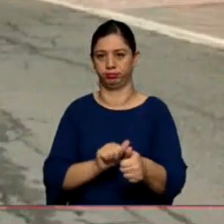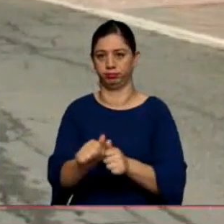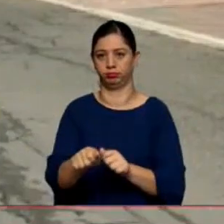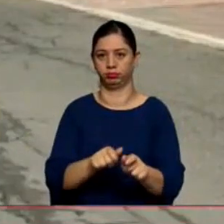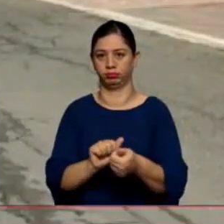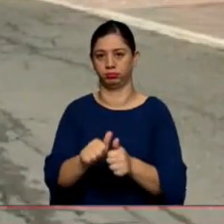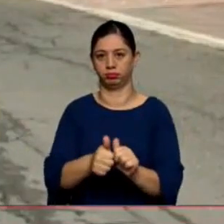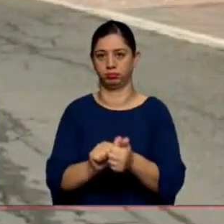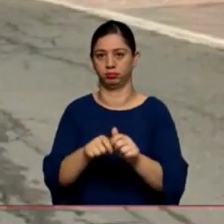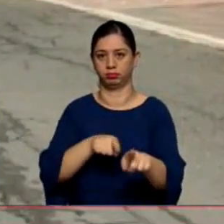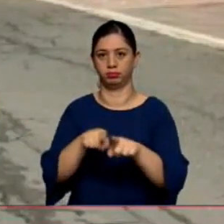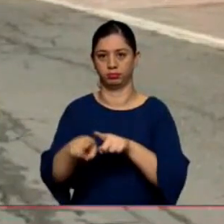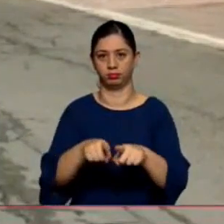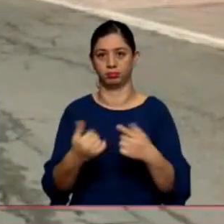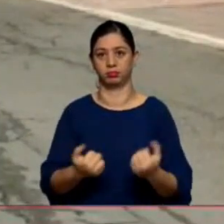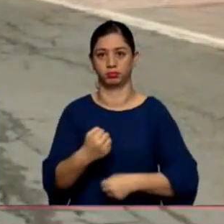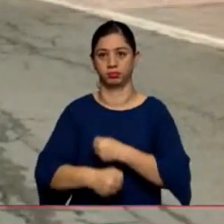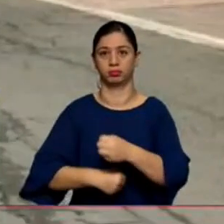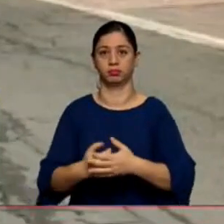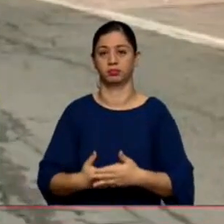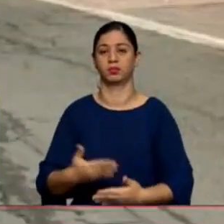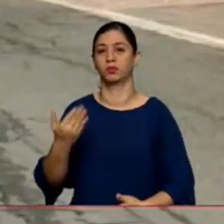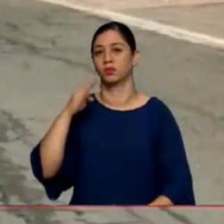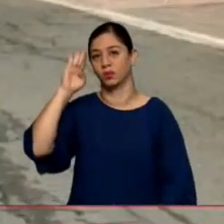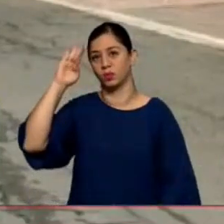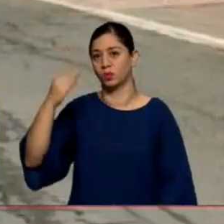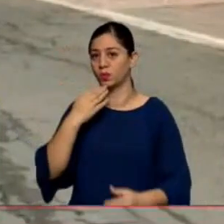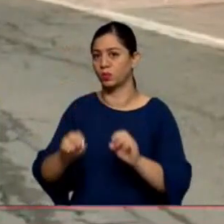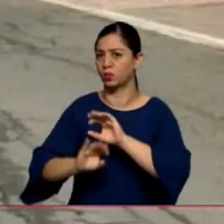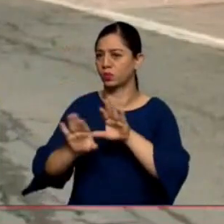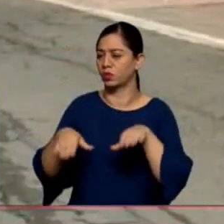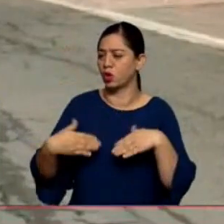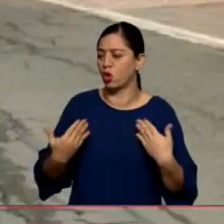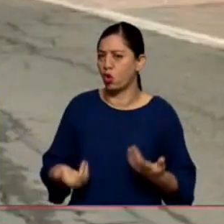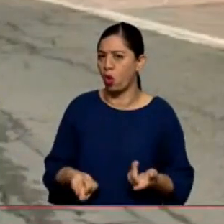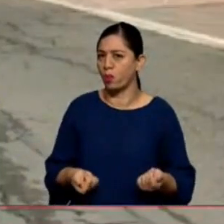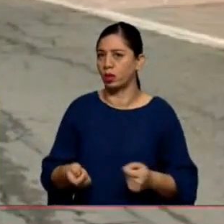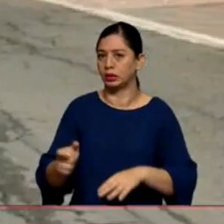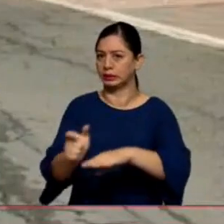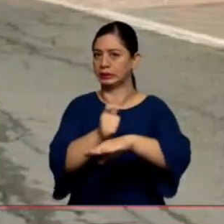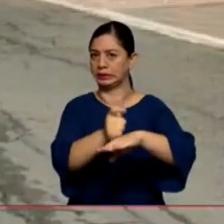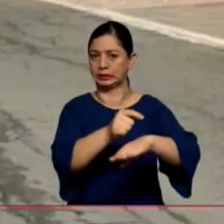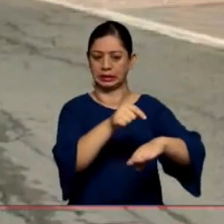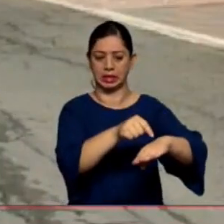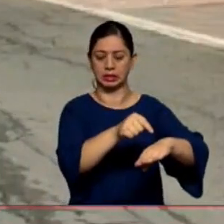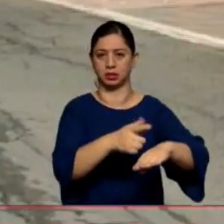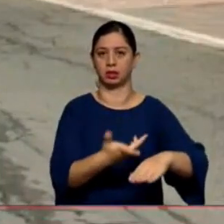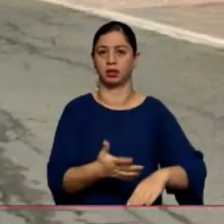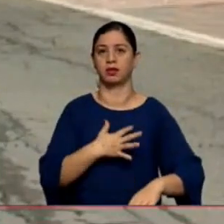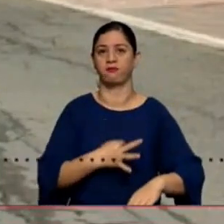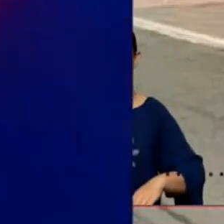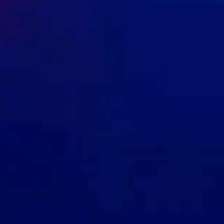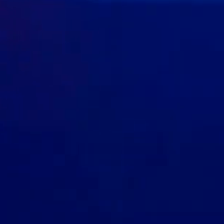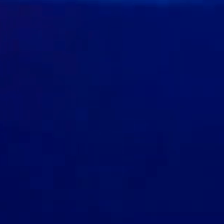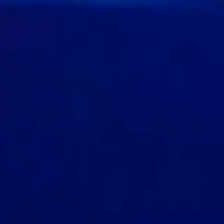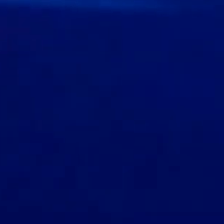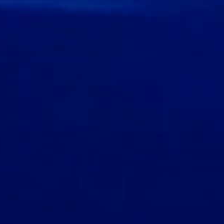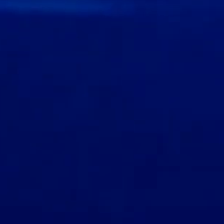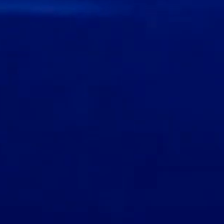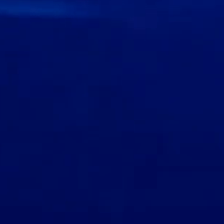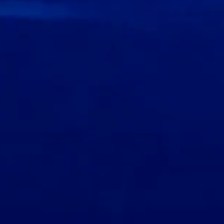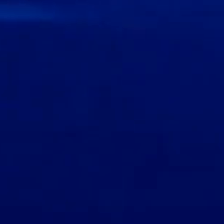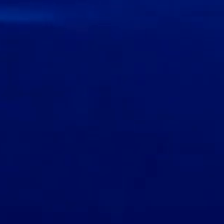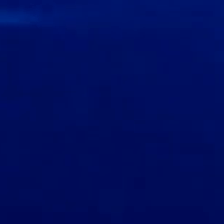con el que arranca el año. Maleja Urriago, hola, buen día, ¿qué tal? ¿En qué condiciones está el Pascual Guerrero y el Estadio del Cali?